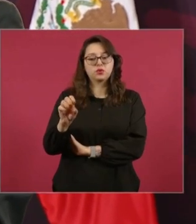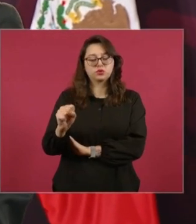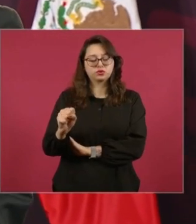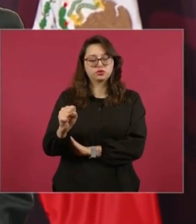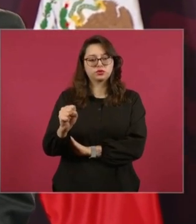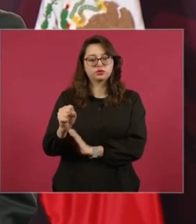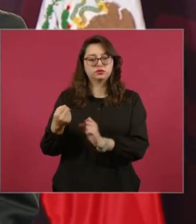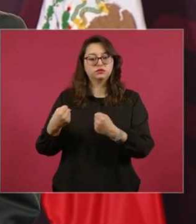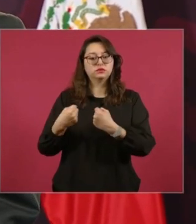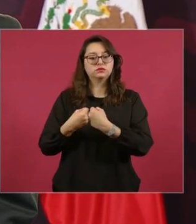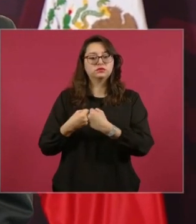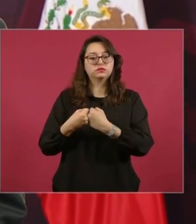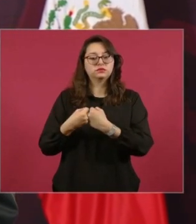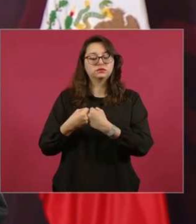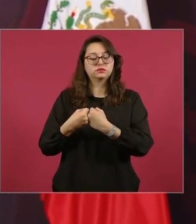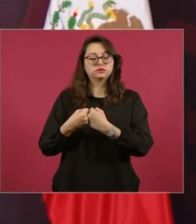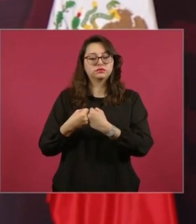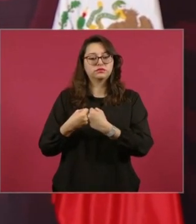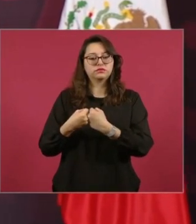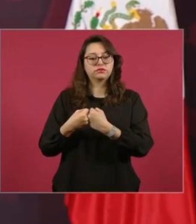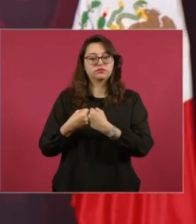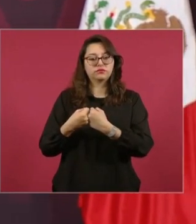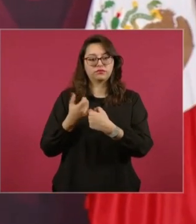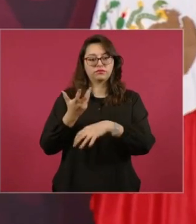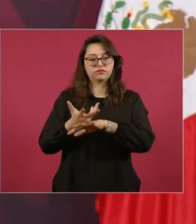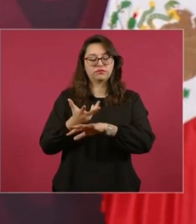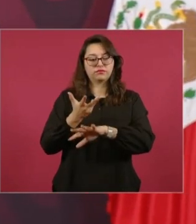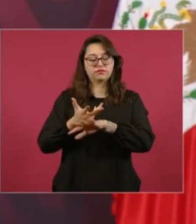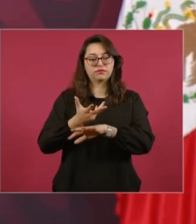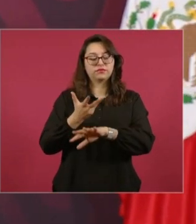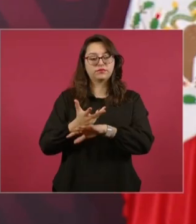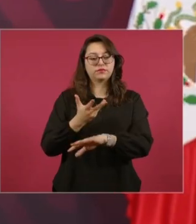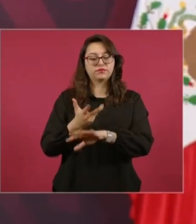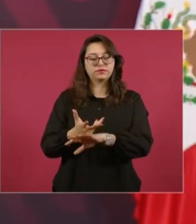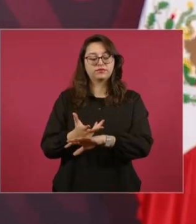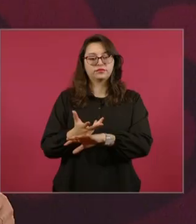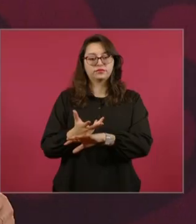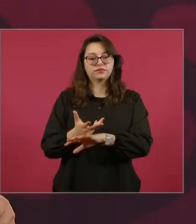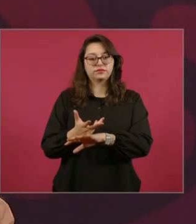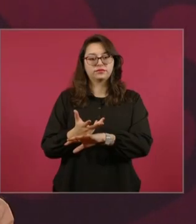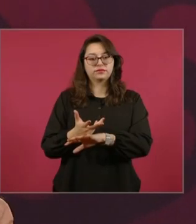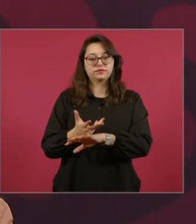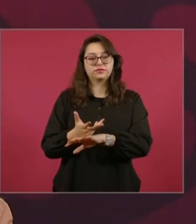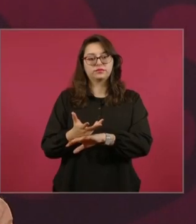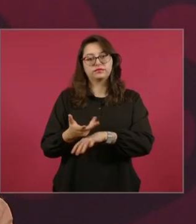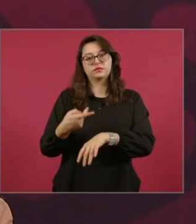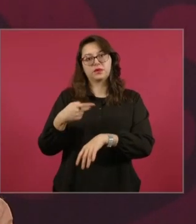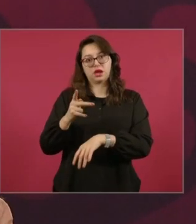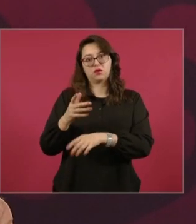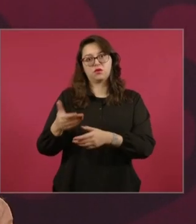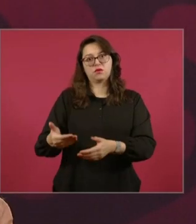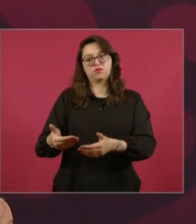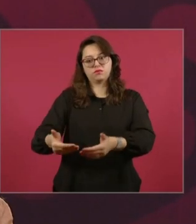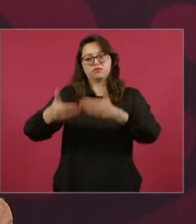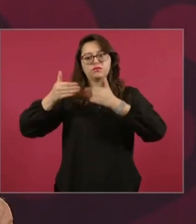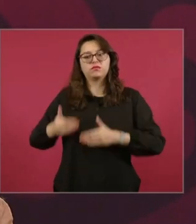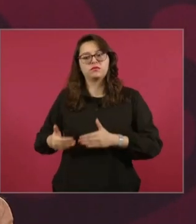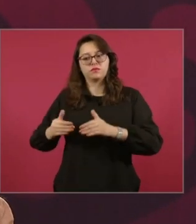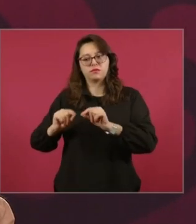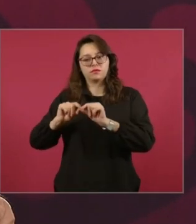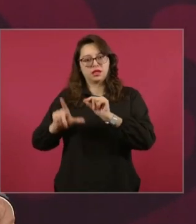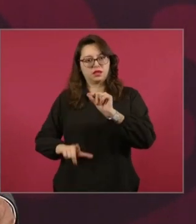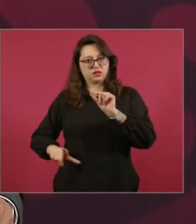casi en los límites con Estados Unidos, pero del lado de México.